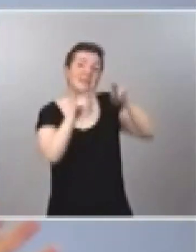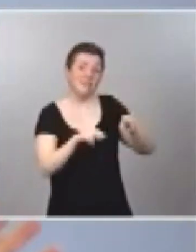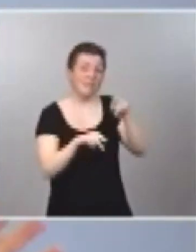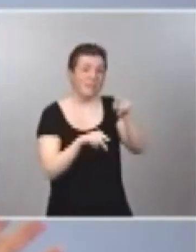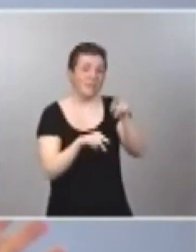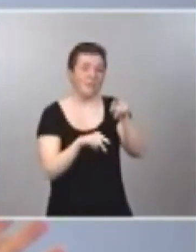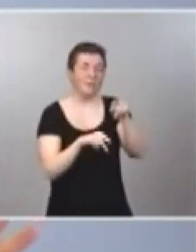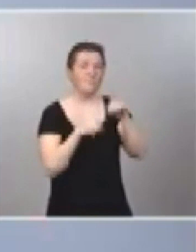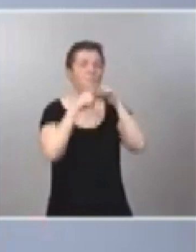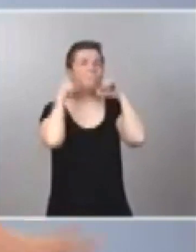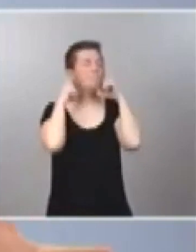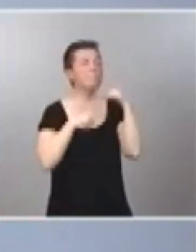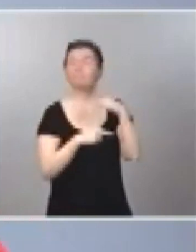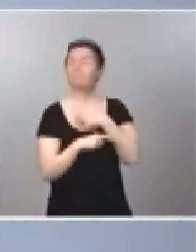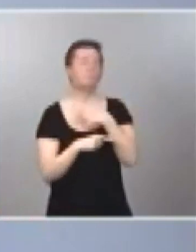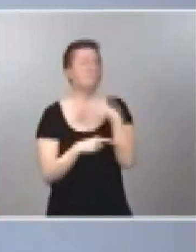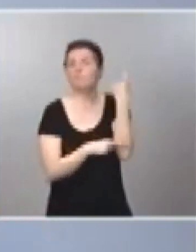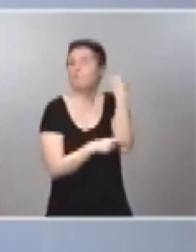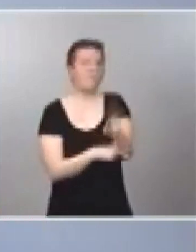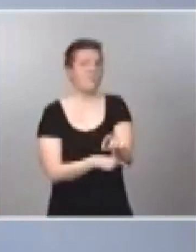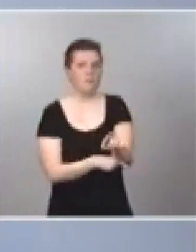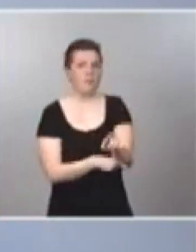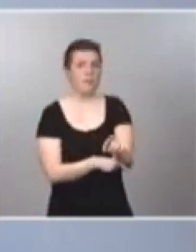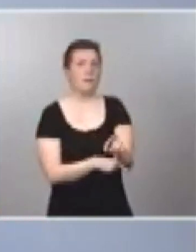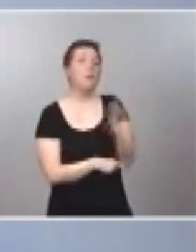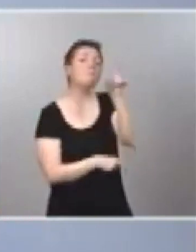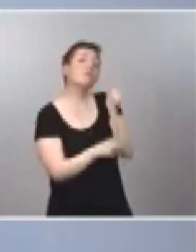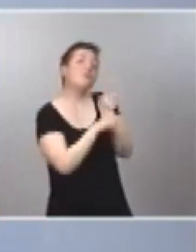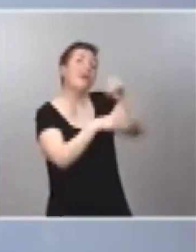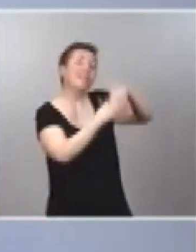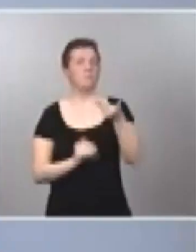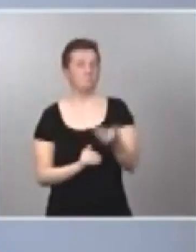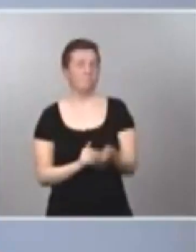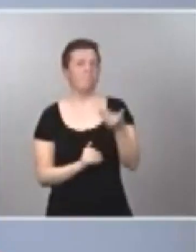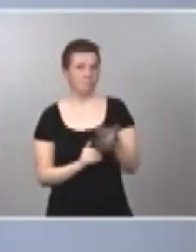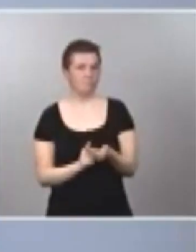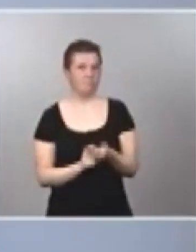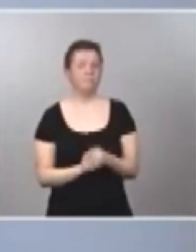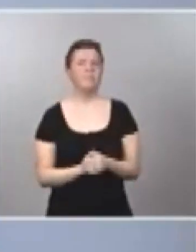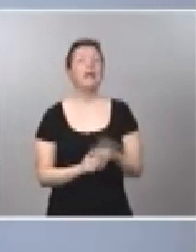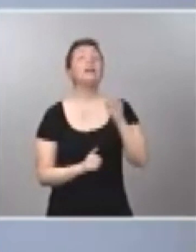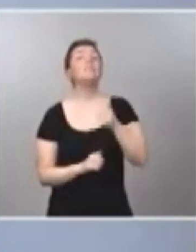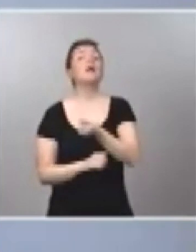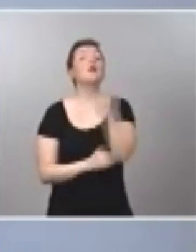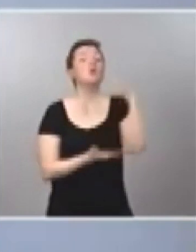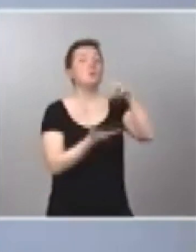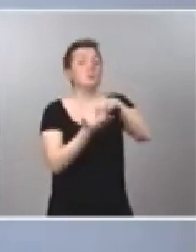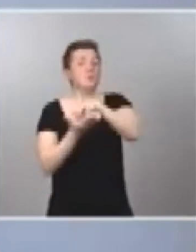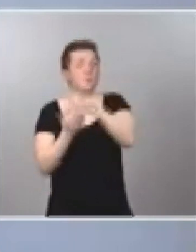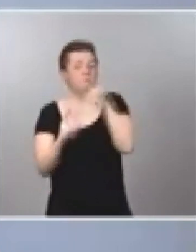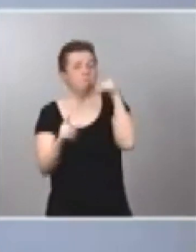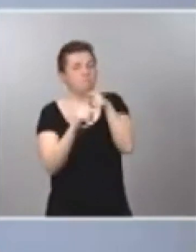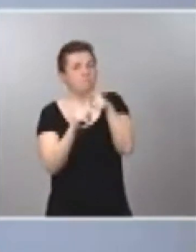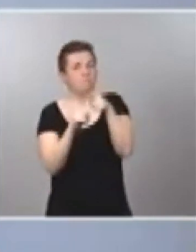tendrán que llevar la mascarilla, pero sí las personas que allí trabajan y sí las personas visitantes. Aquellas dependencias que estén destinadas a